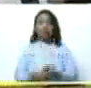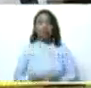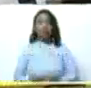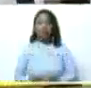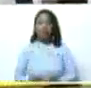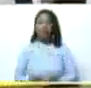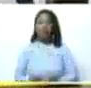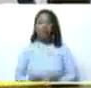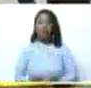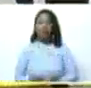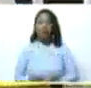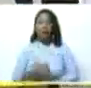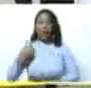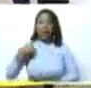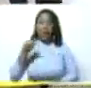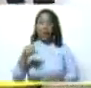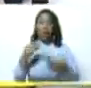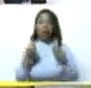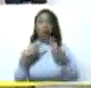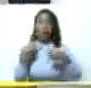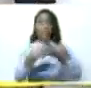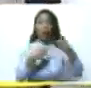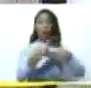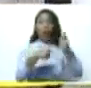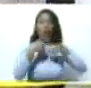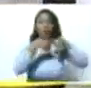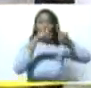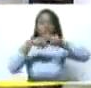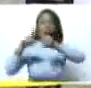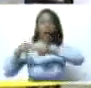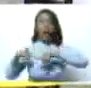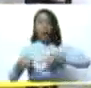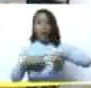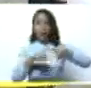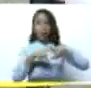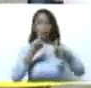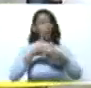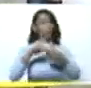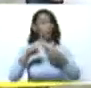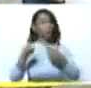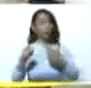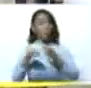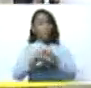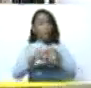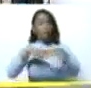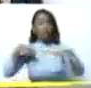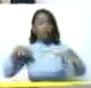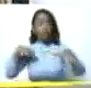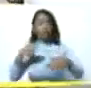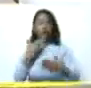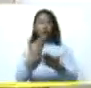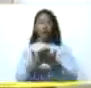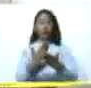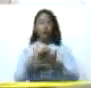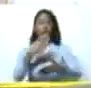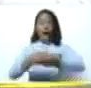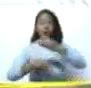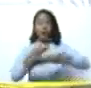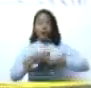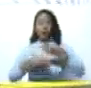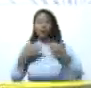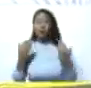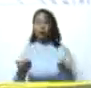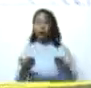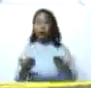Aquí nosotros tenemos una economía productiva diversa, entonces la mayor solicitud que le hacemos es que